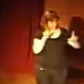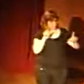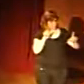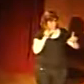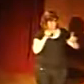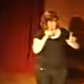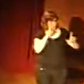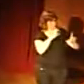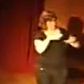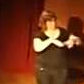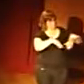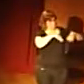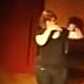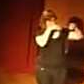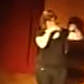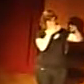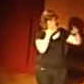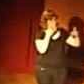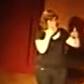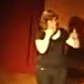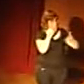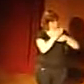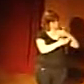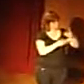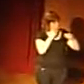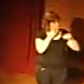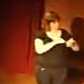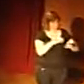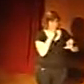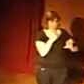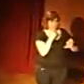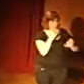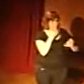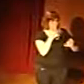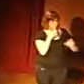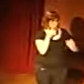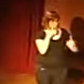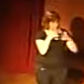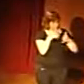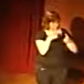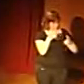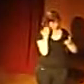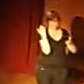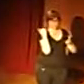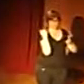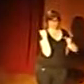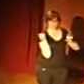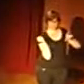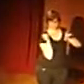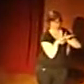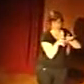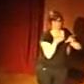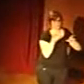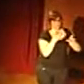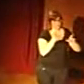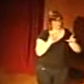del monumento del pasado como un testimonio pero siempre con un elemento pintoresco del pasado es decir villamil se resiste a reproducir